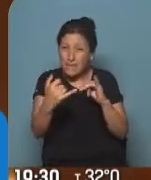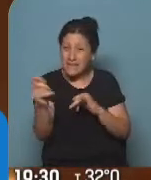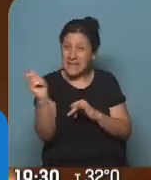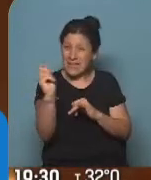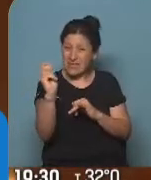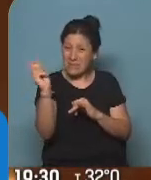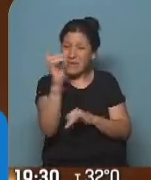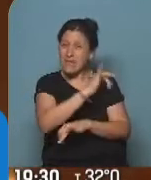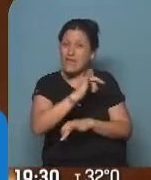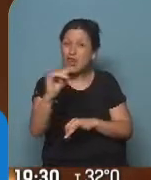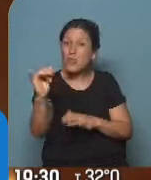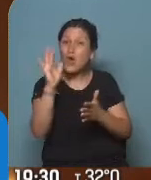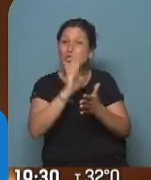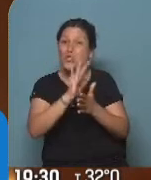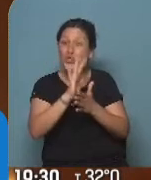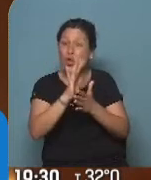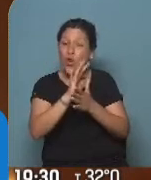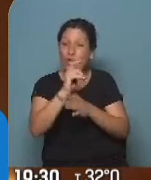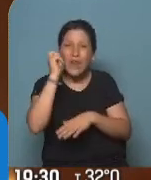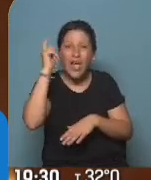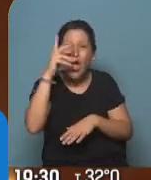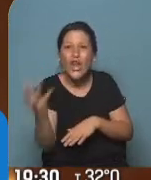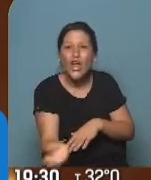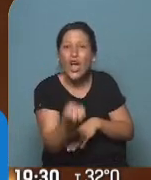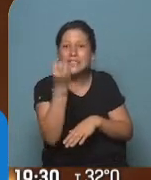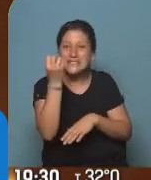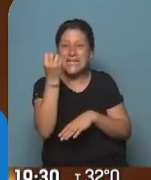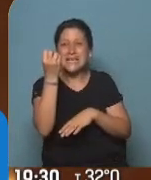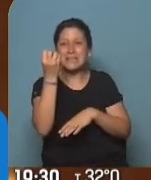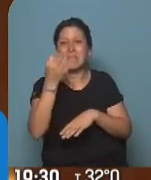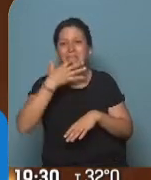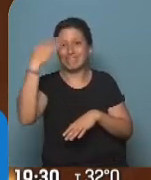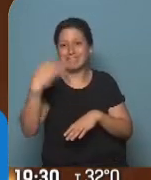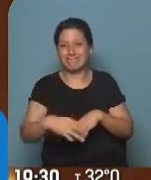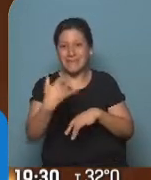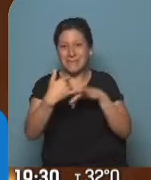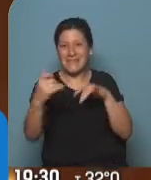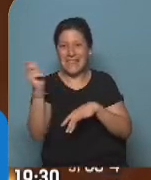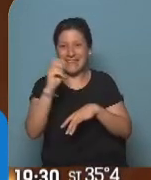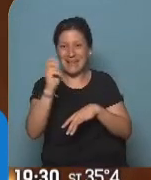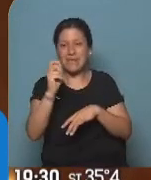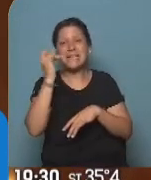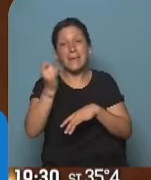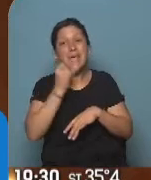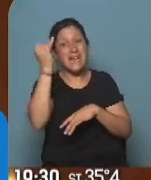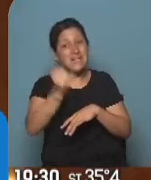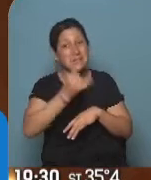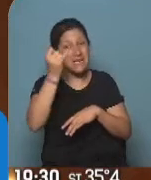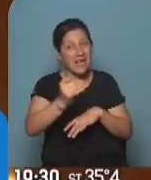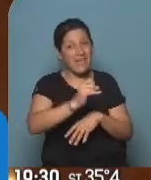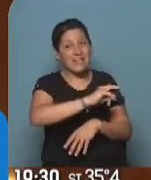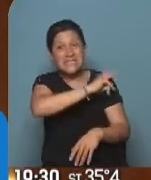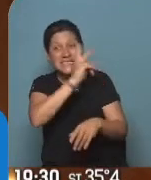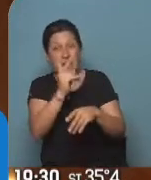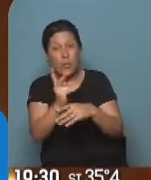de la meta mensual, pero que dado el sobrecumplimiento que traía, implicaba que iba a ser expansivo durante la segunda mitad de